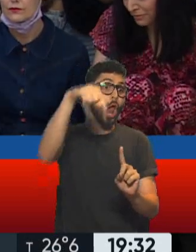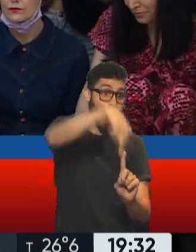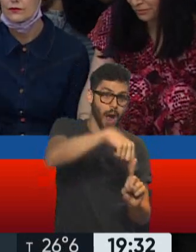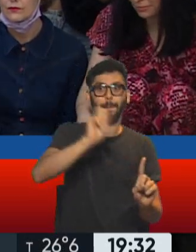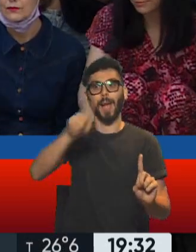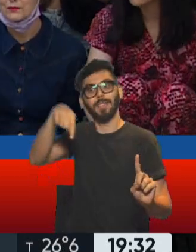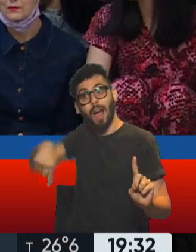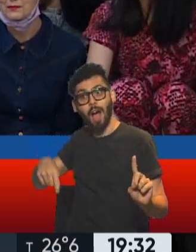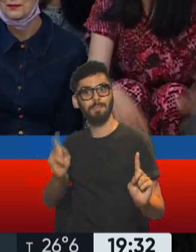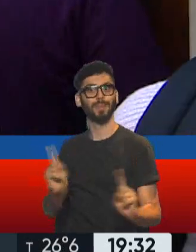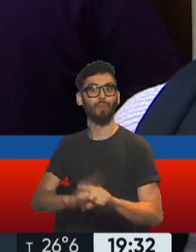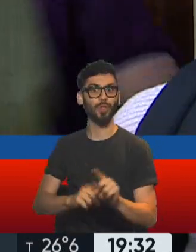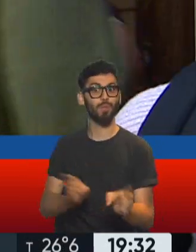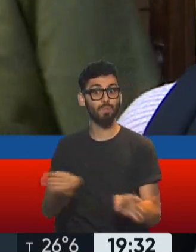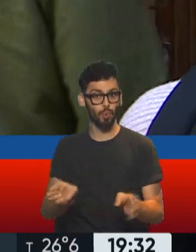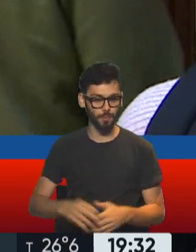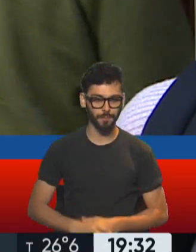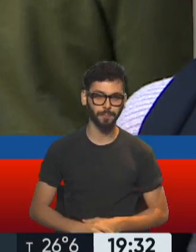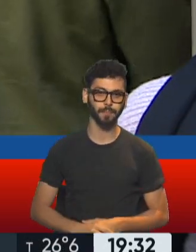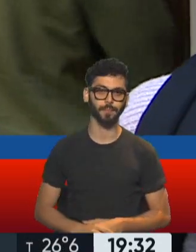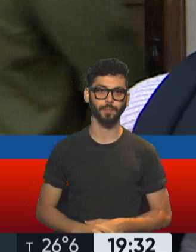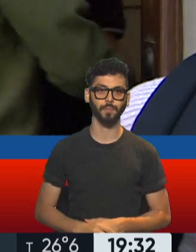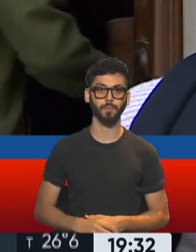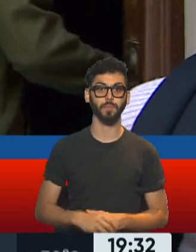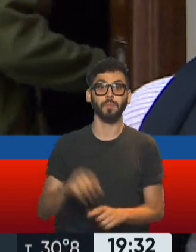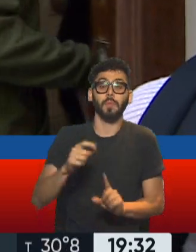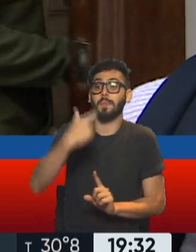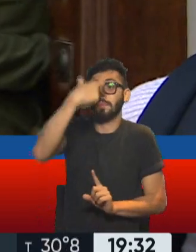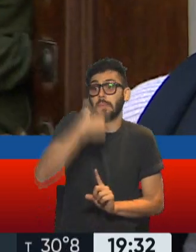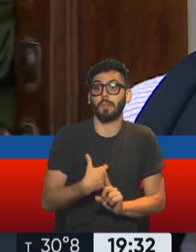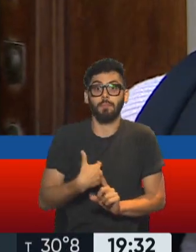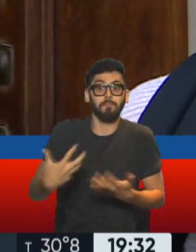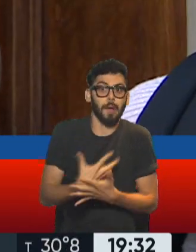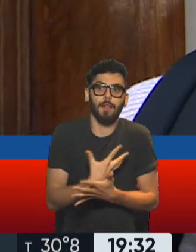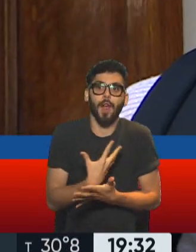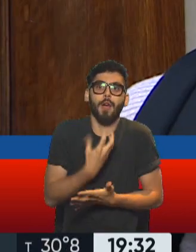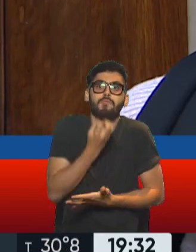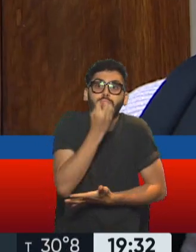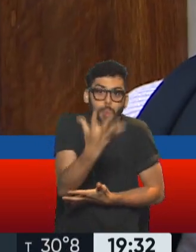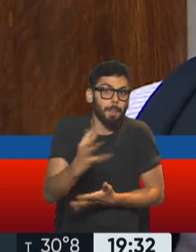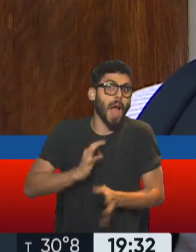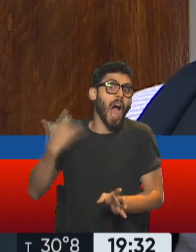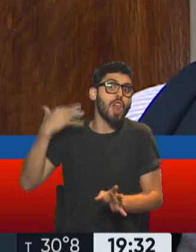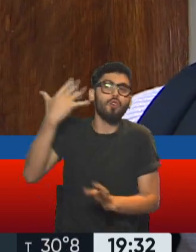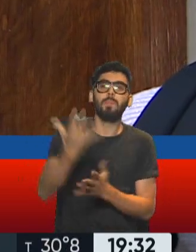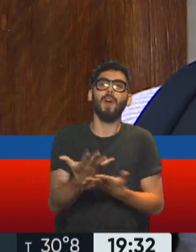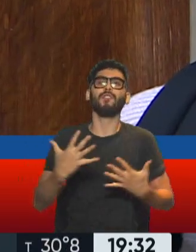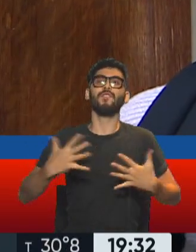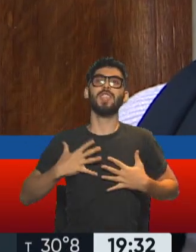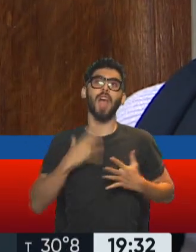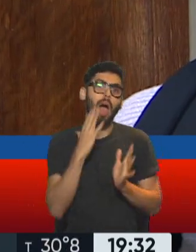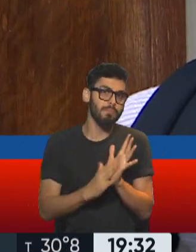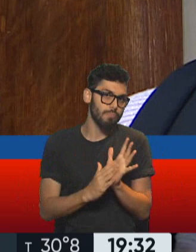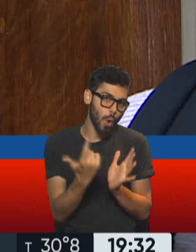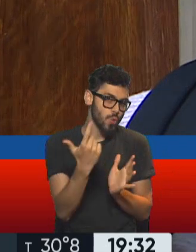simultáneamente. A veces las víctimas, hasta que pueden hablar, pasan muchos años, por lo cual no hay una evidencia física. Bueno, esta